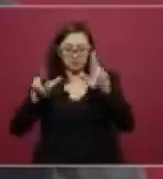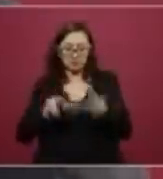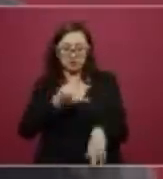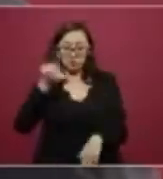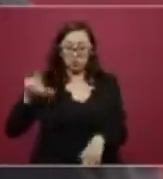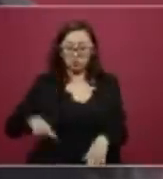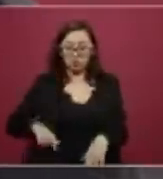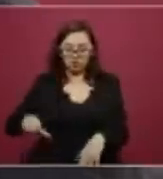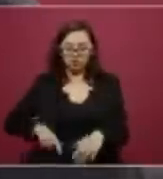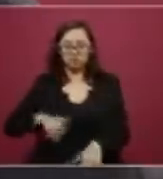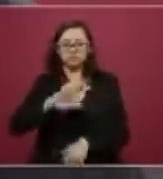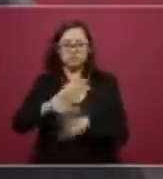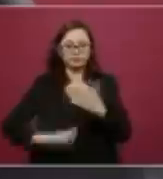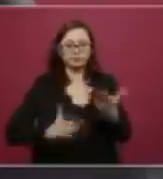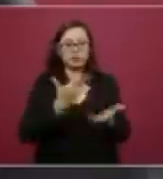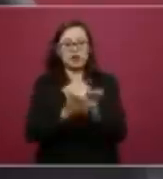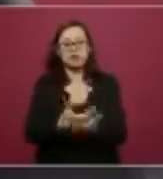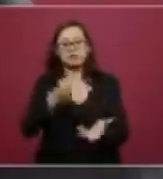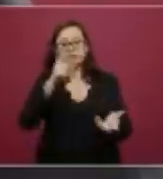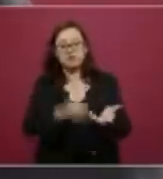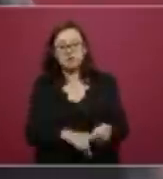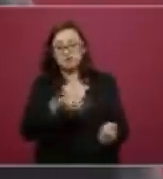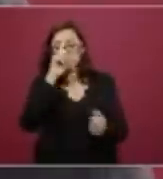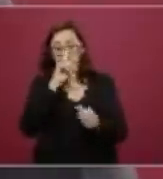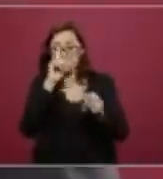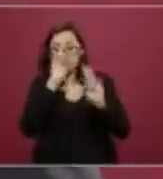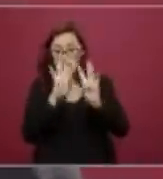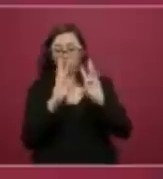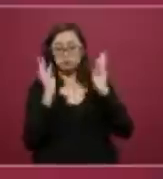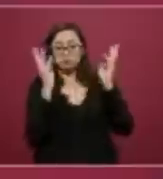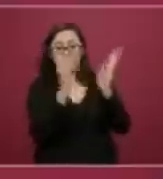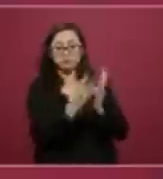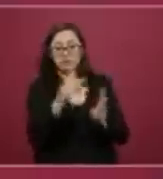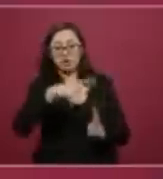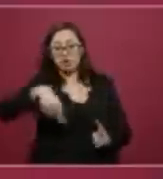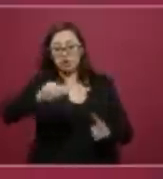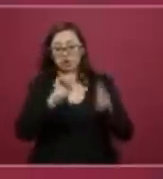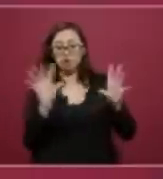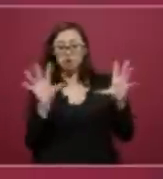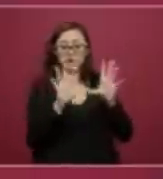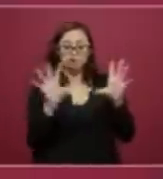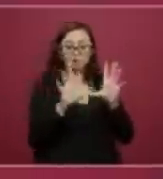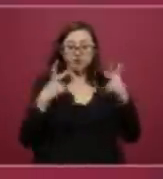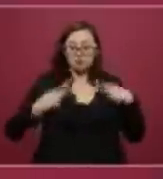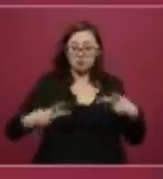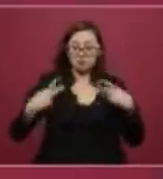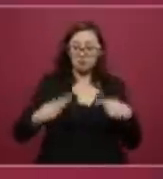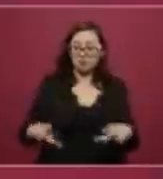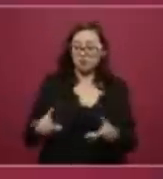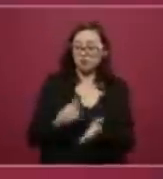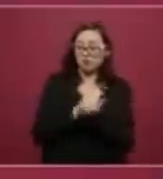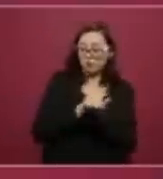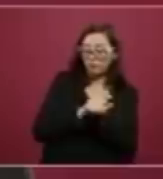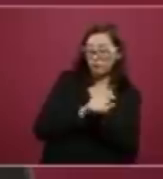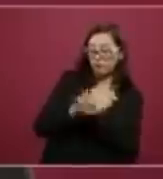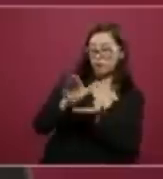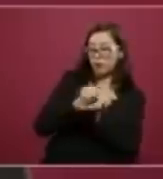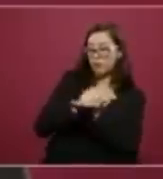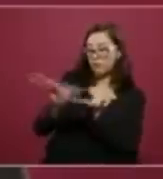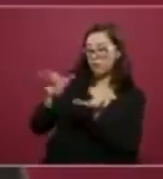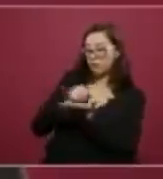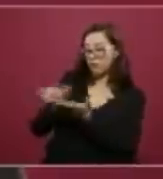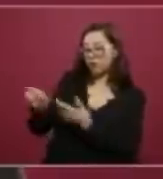Consejo del Infonavit que no se desaloje a